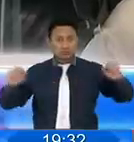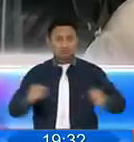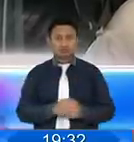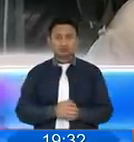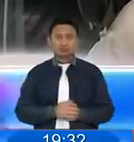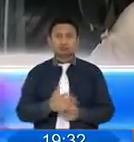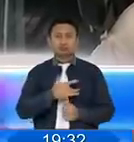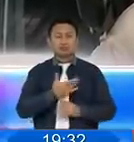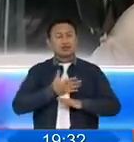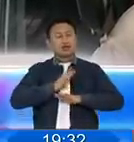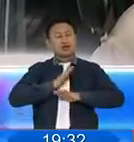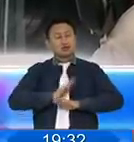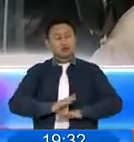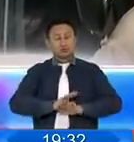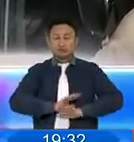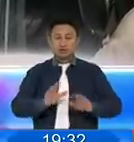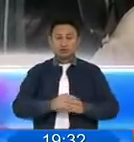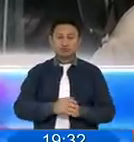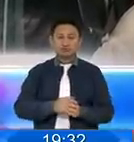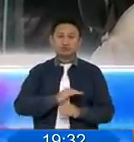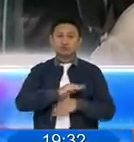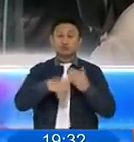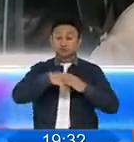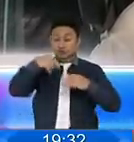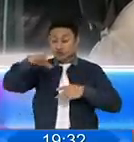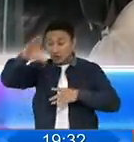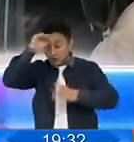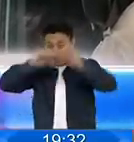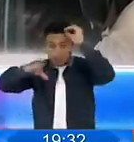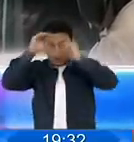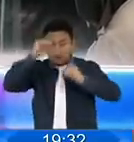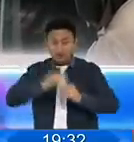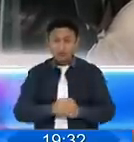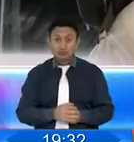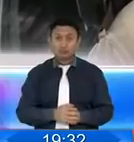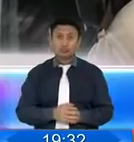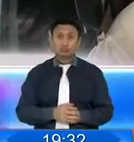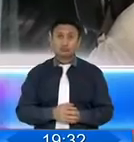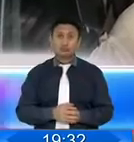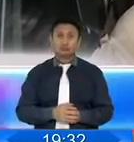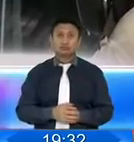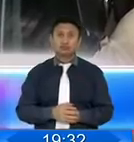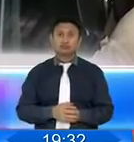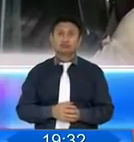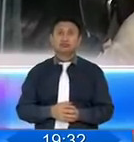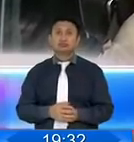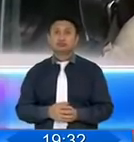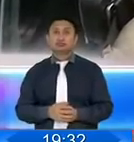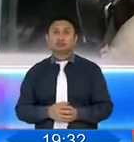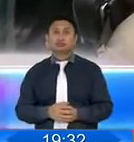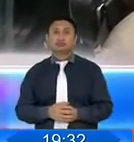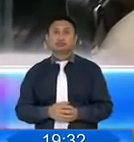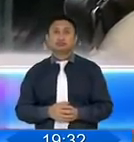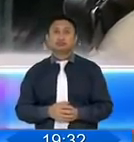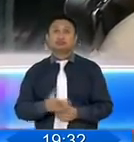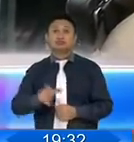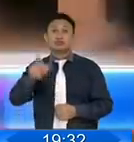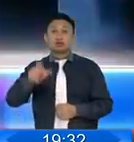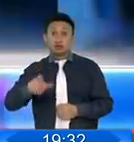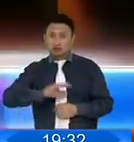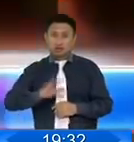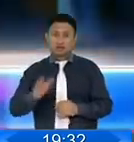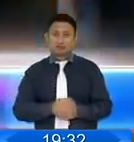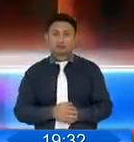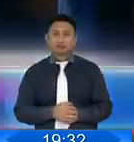satisfecho de todo lo que he aprendido. Y bueno, una bendición de Dios que la señora haya desistido por completo de succionar. Al parecer, la